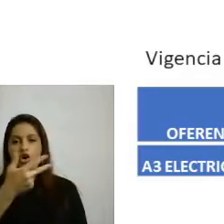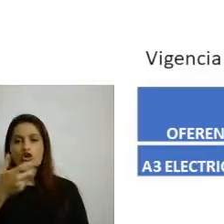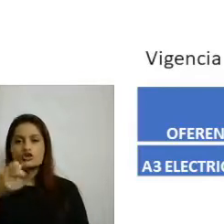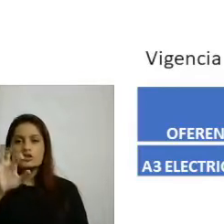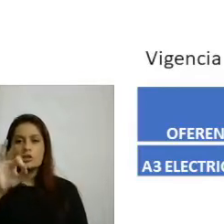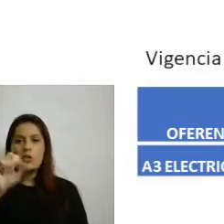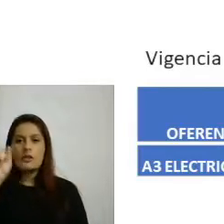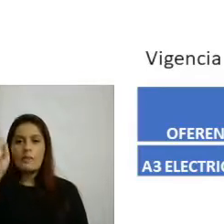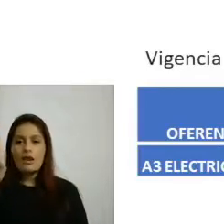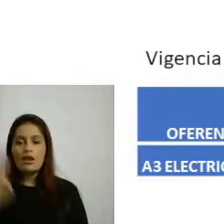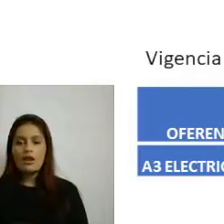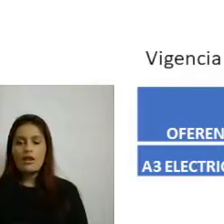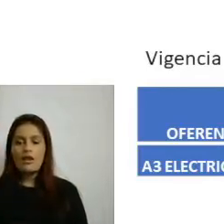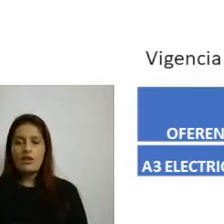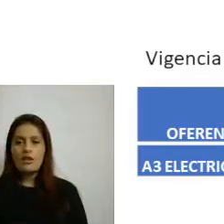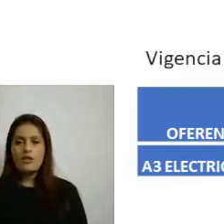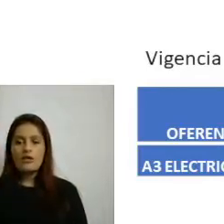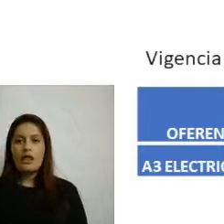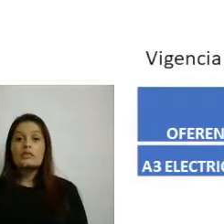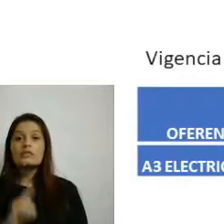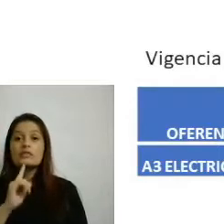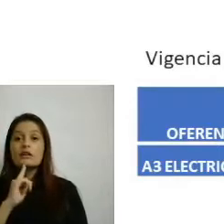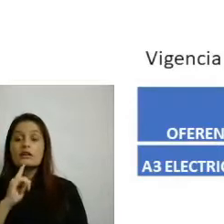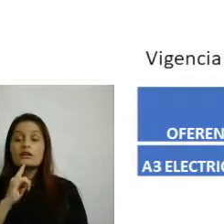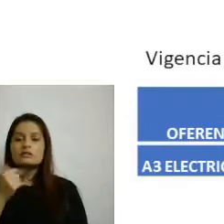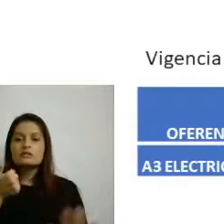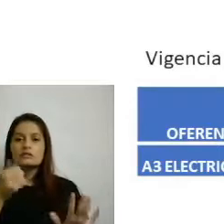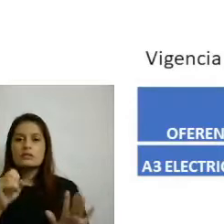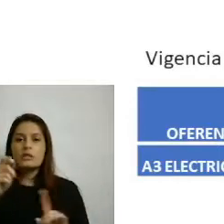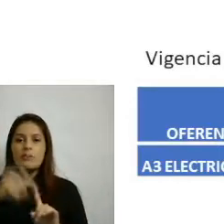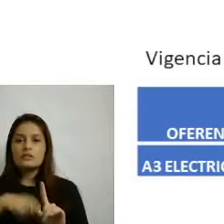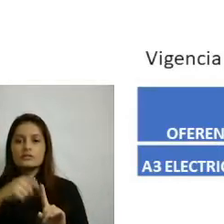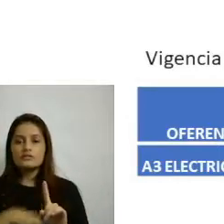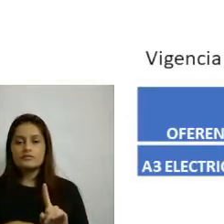81.850.000 pesos, con una garantía de 60 meses.